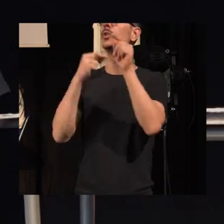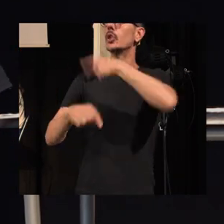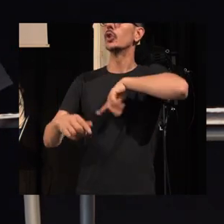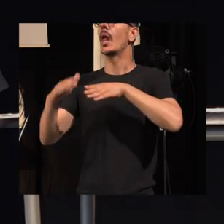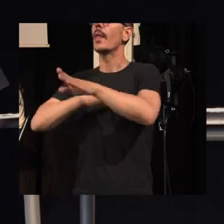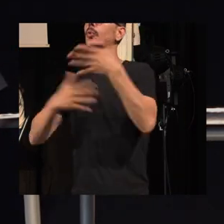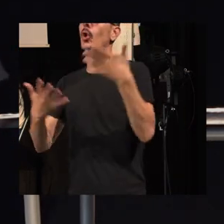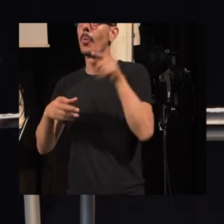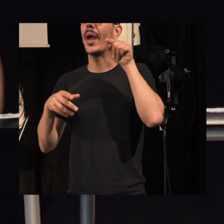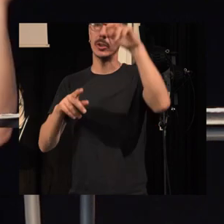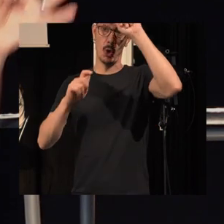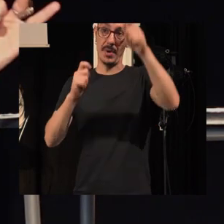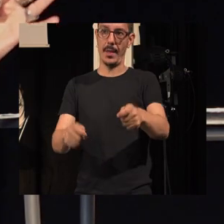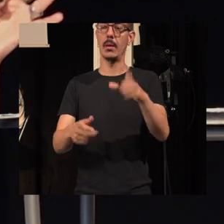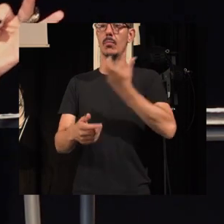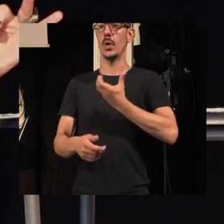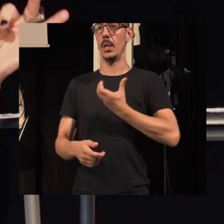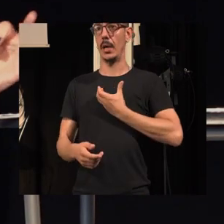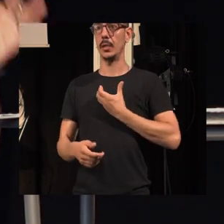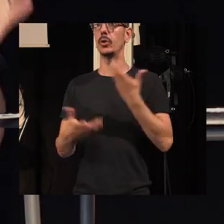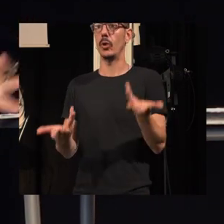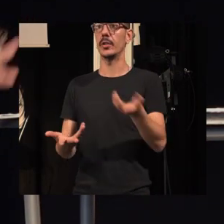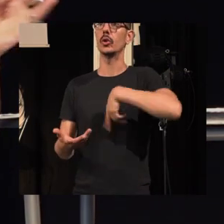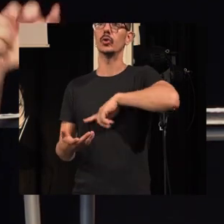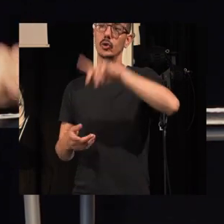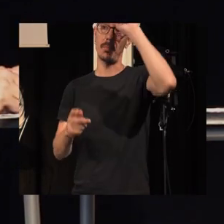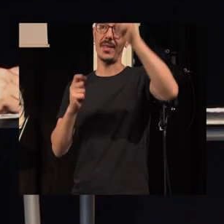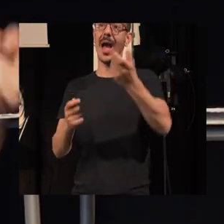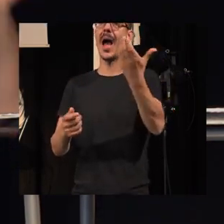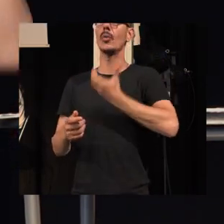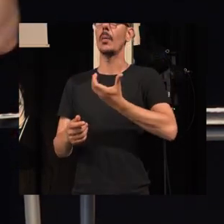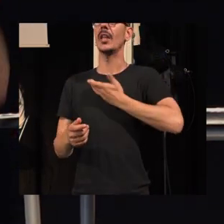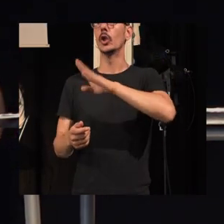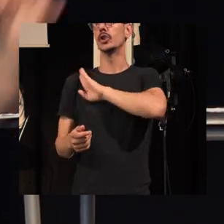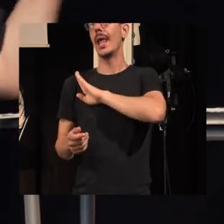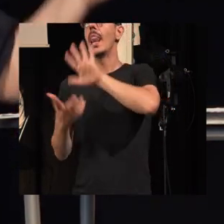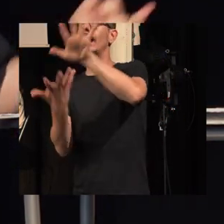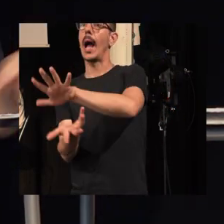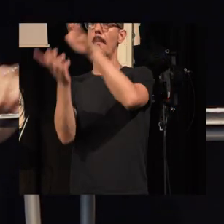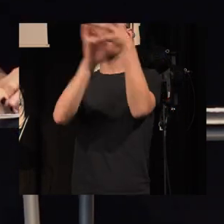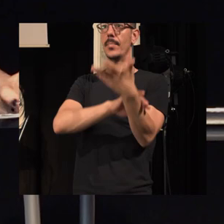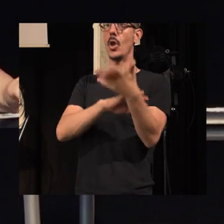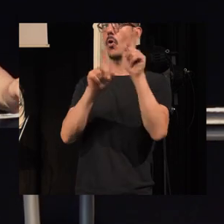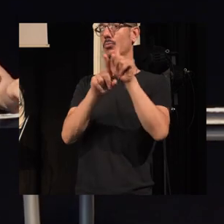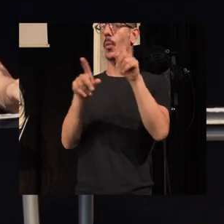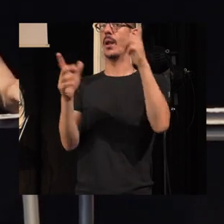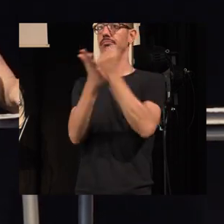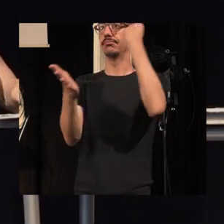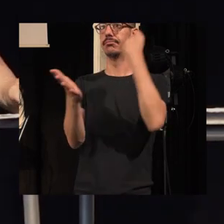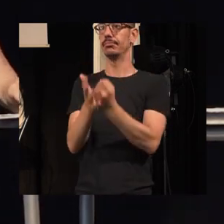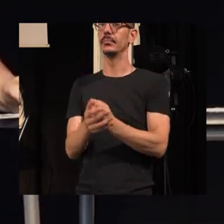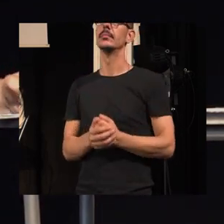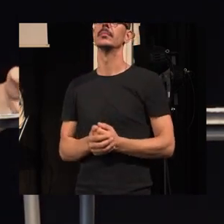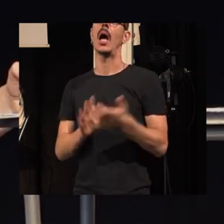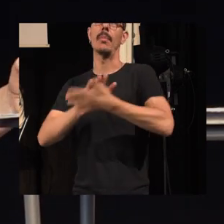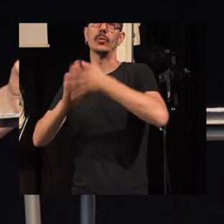municipalismo. Entonces, estamos hablando de los ayuntamientos del cambio. Estamos hablando de Barcelona, estamos hablando de ahora en Madrid, estamos hablando de La